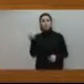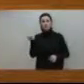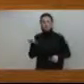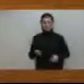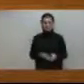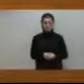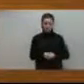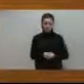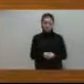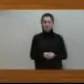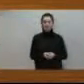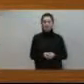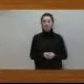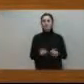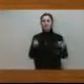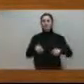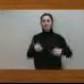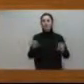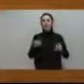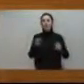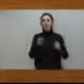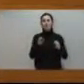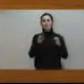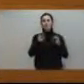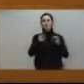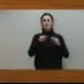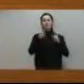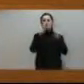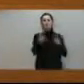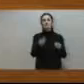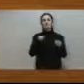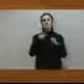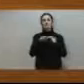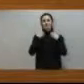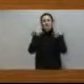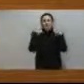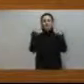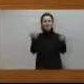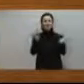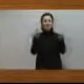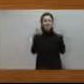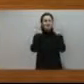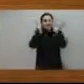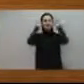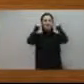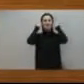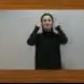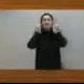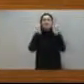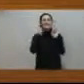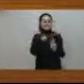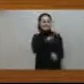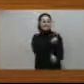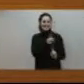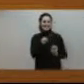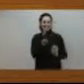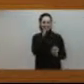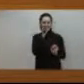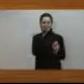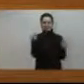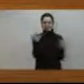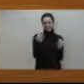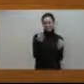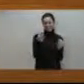¿no? Hoy tiene que responder en esta Cámara usted de este escándalo monumental, de por qué en el pasado han